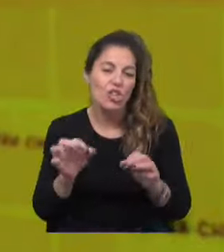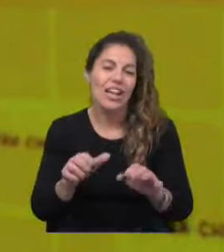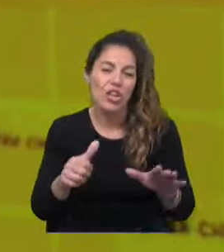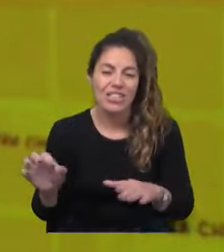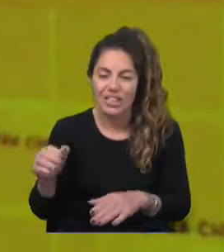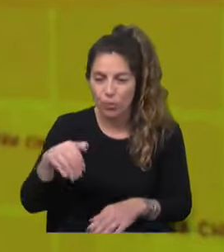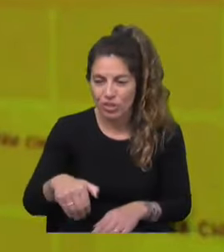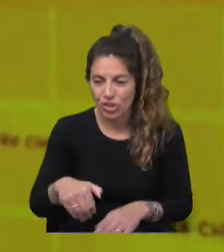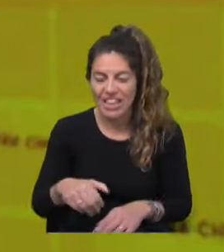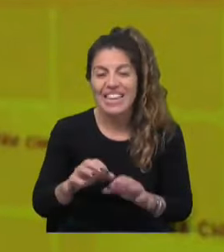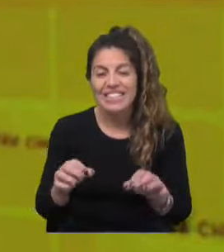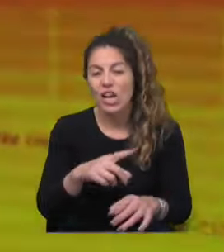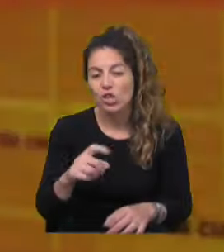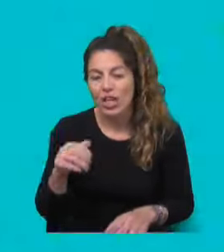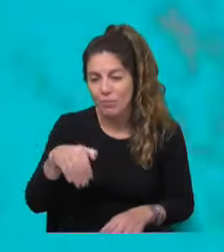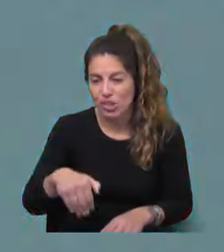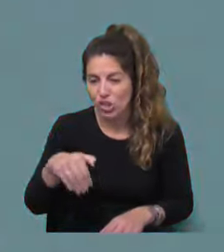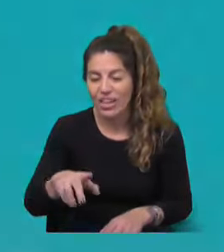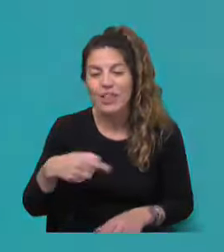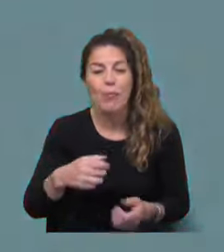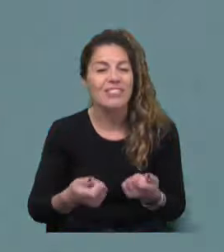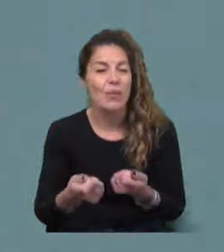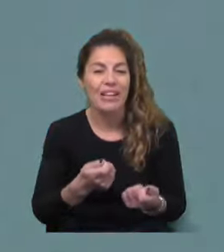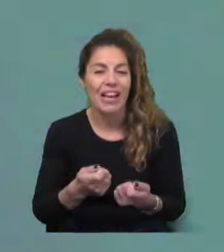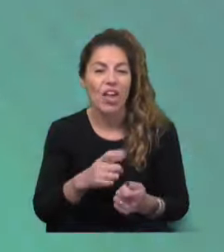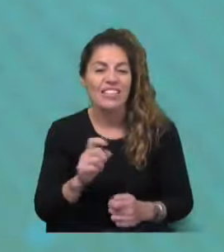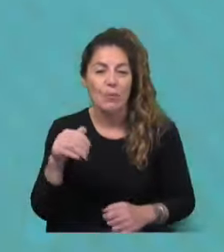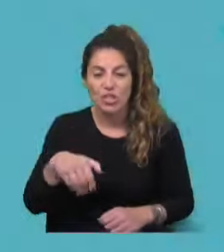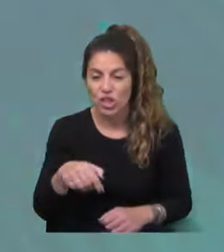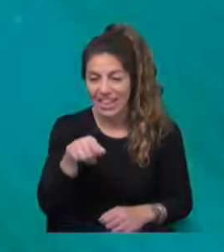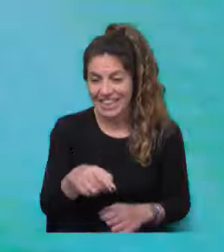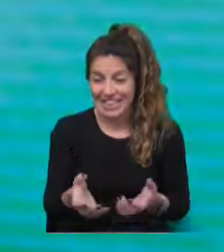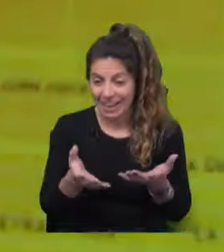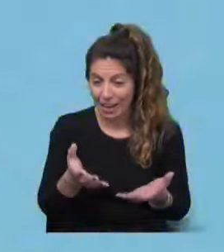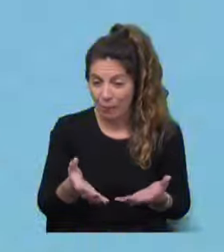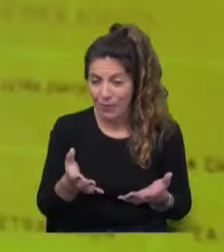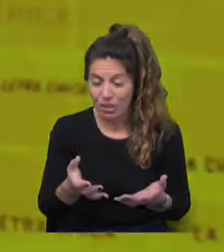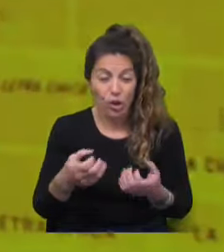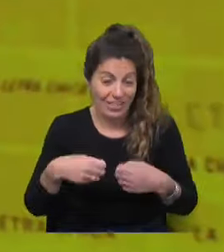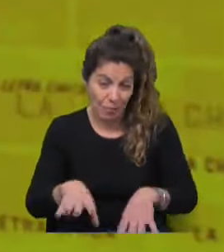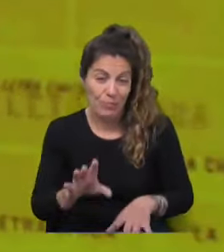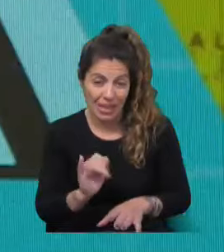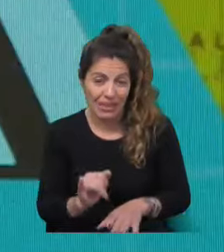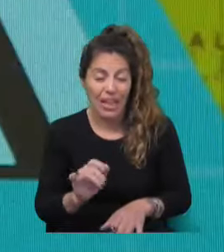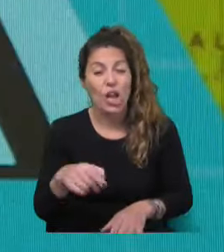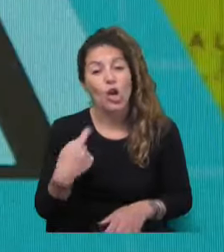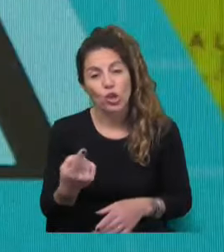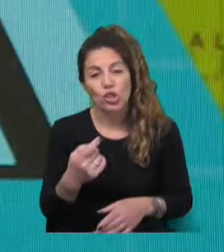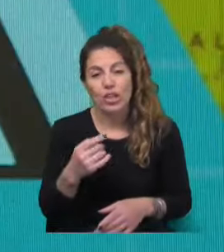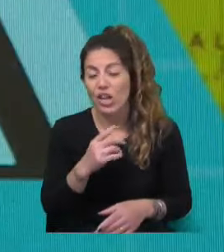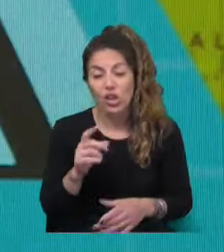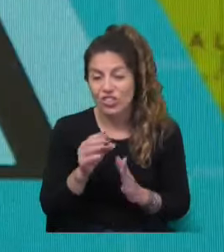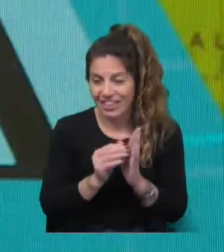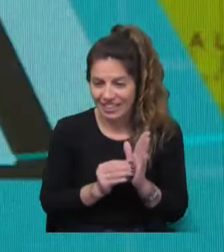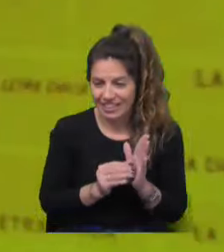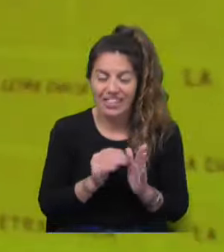millones, llegan los 100 millones. Después el mercado, 100 millones de dólares en este cargamento, ¿no? Que se pierde. Todos los otros que decíamos, claro, que no se